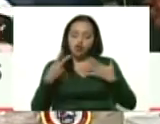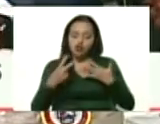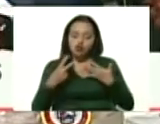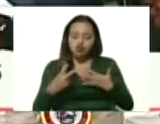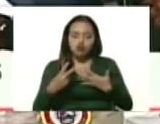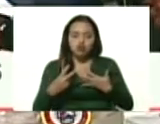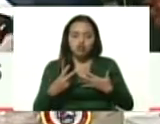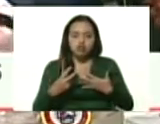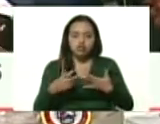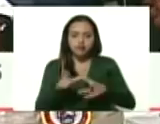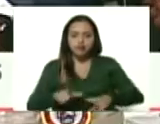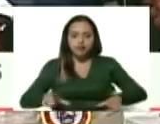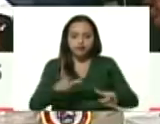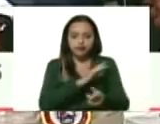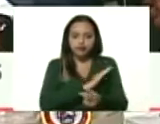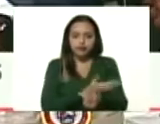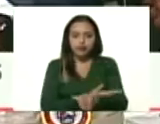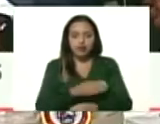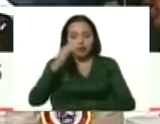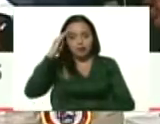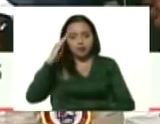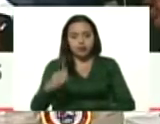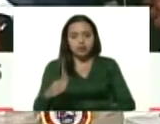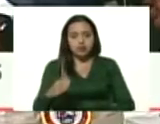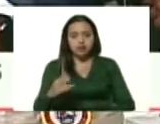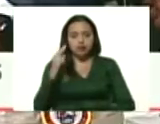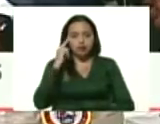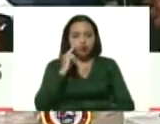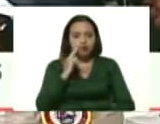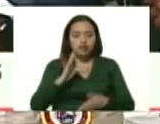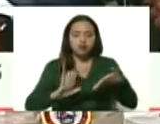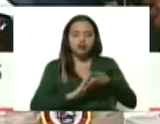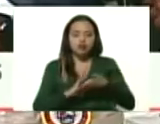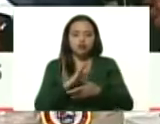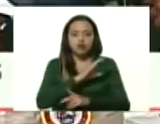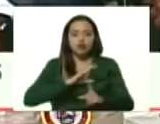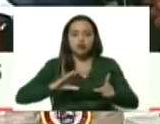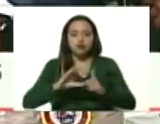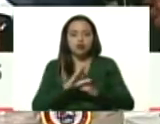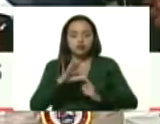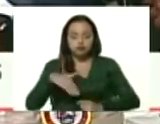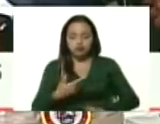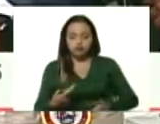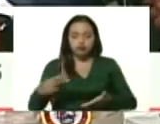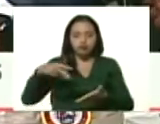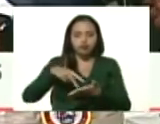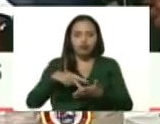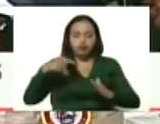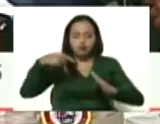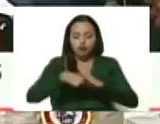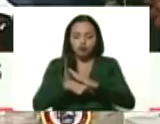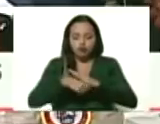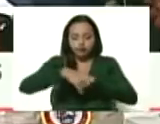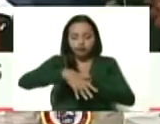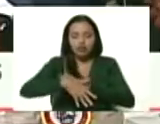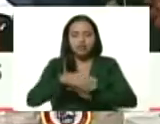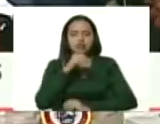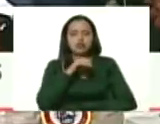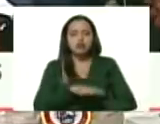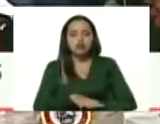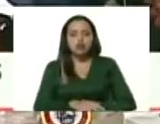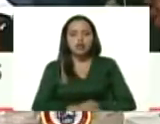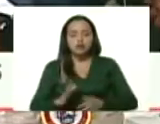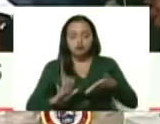poder. La milicia bolivariana en el aspecto cultural, resaltando las más profundas raíces históricas para generar